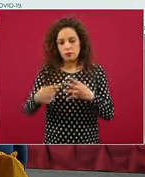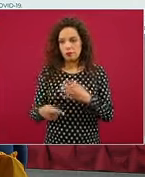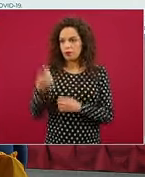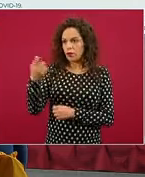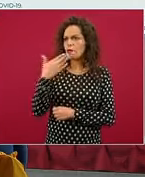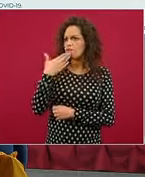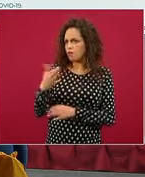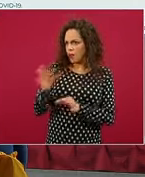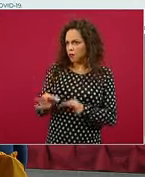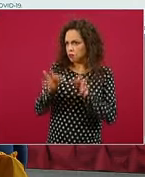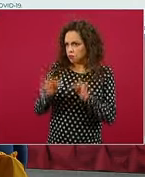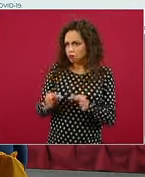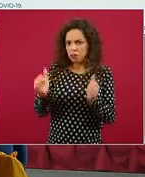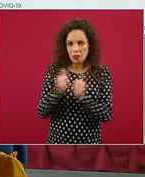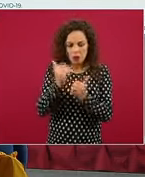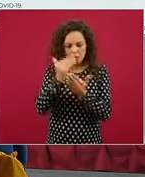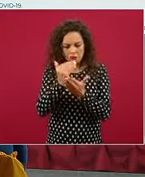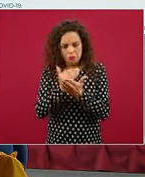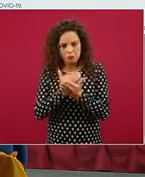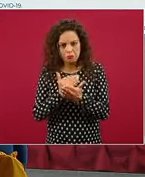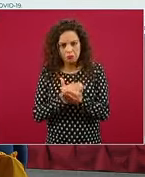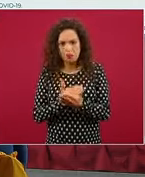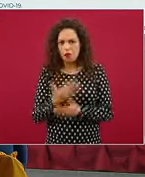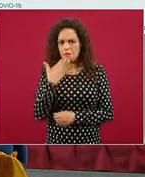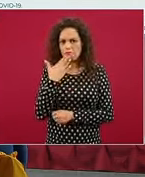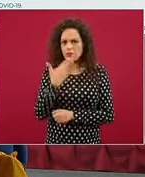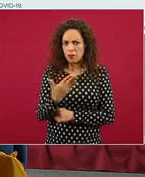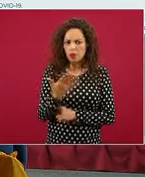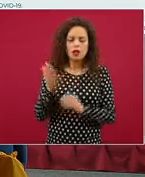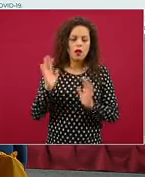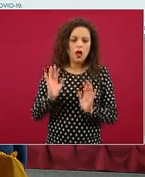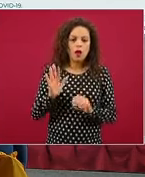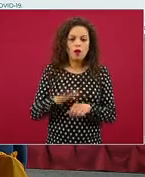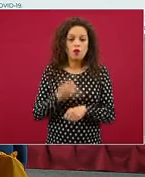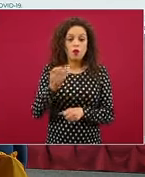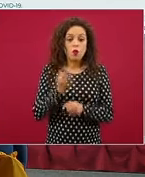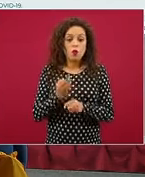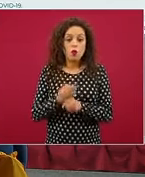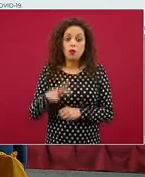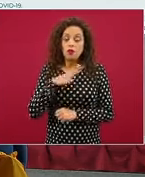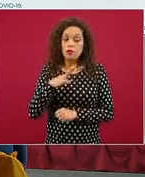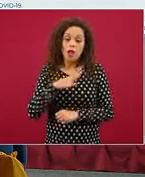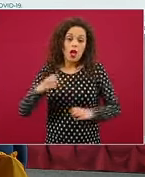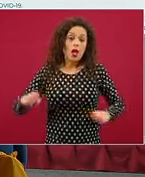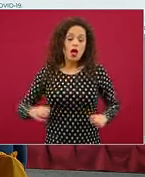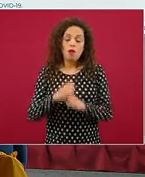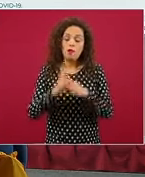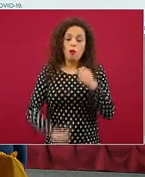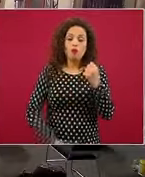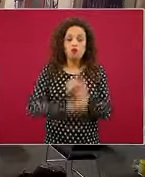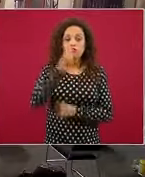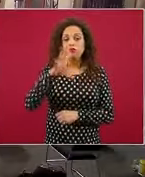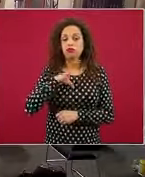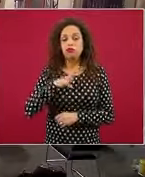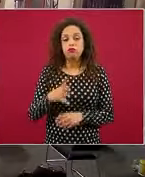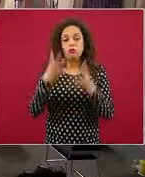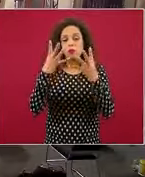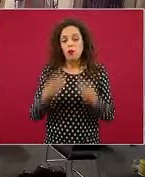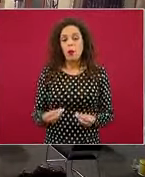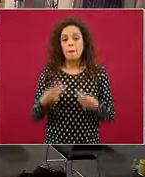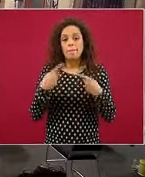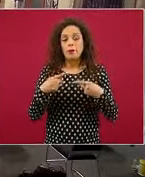sensibilidades y especificidades bastante buenas, dado que estamos en una emergencia en donde hay una cantidad de personas que en algún momento